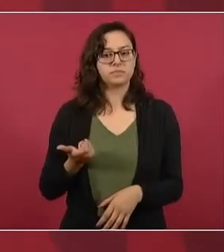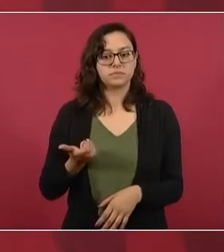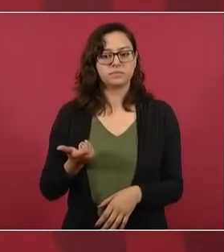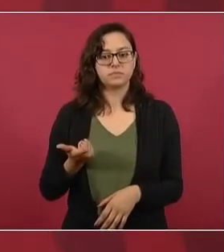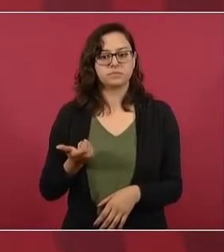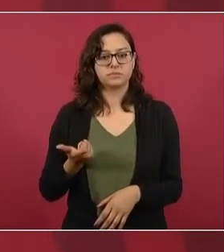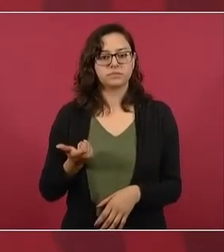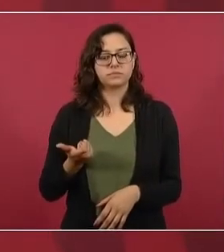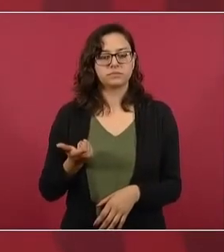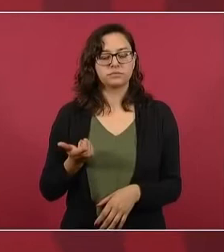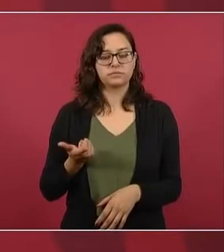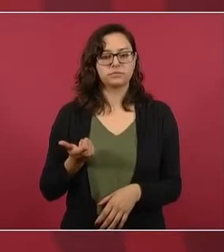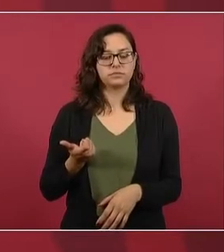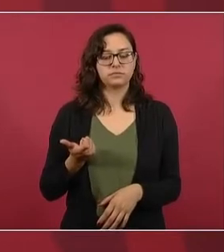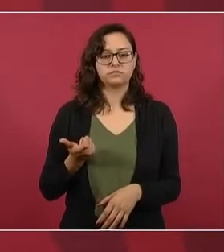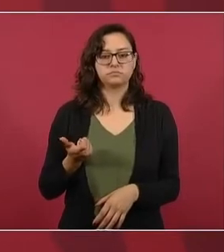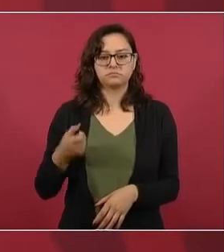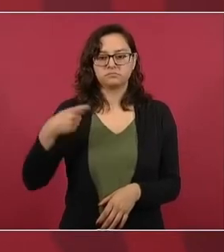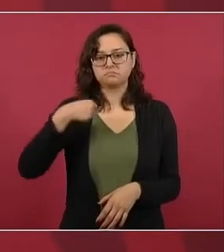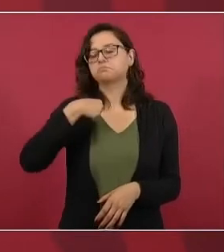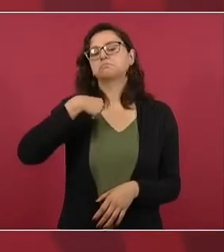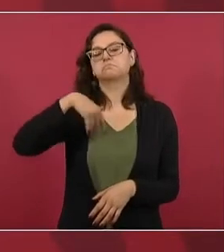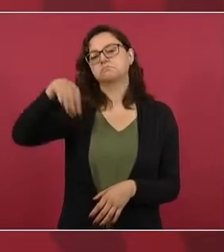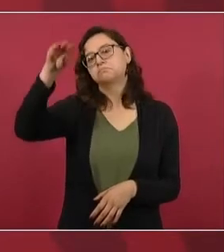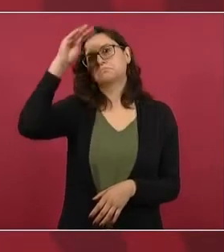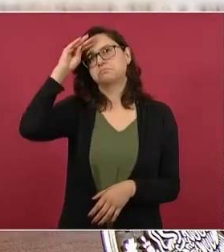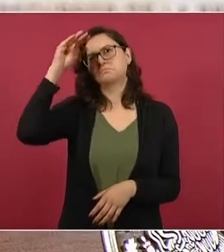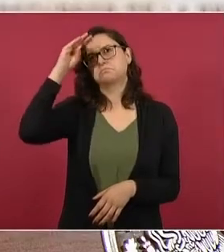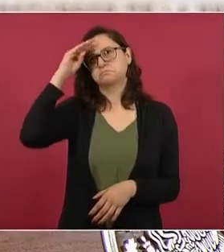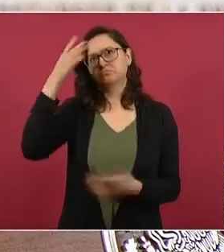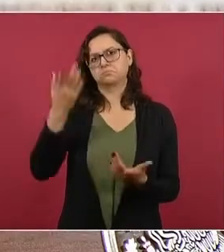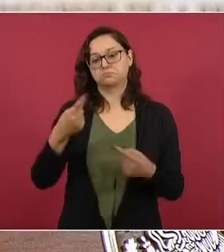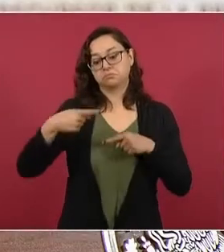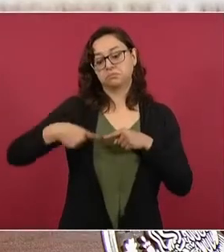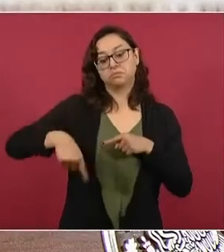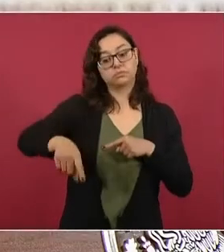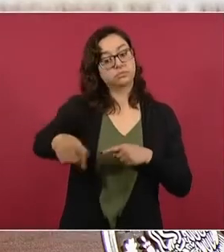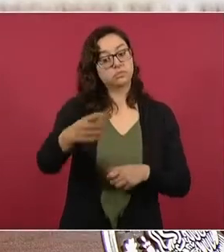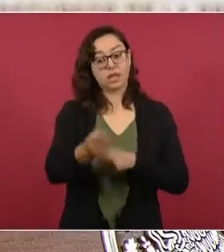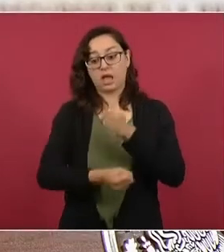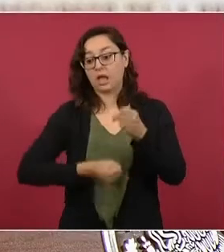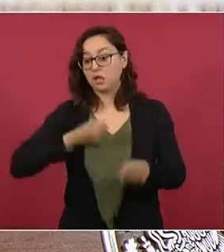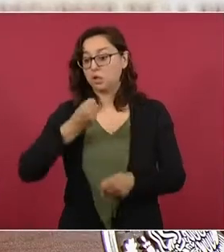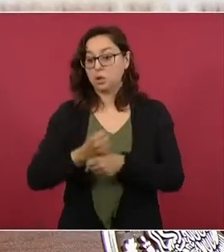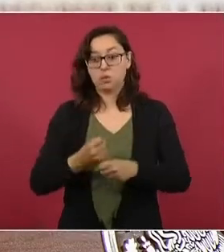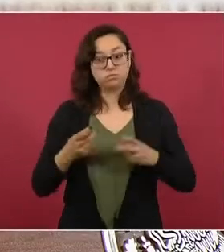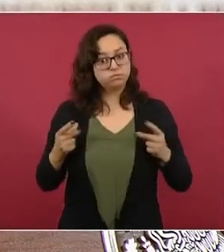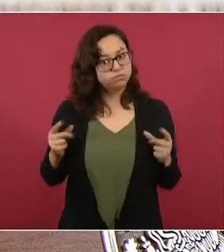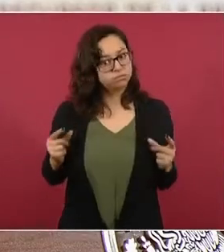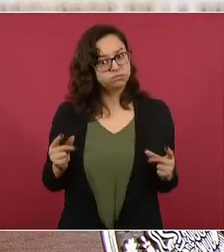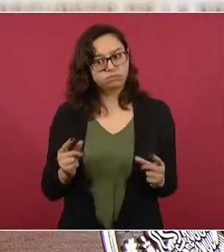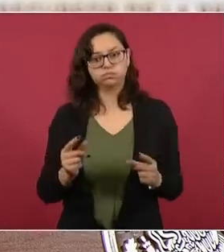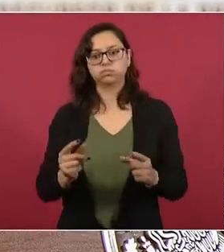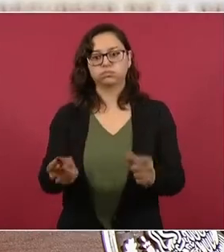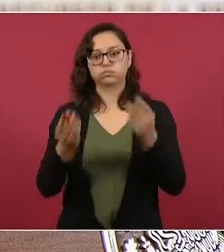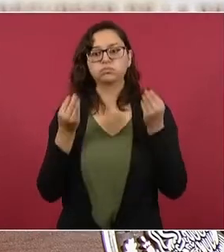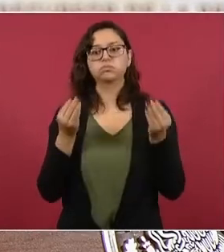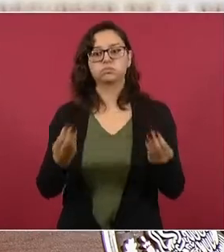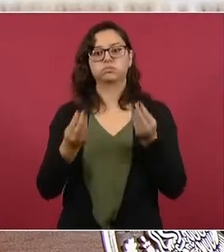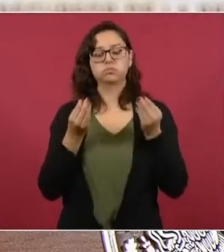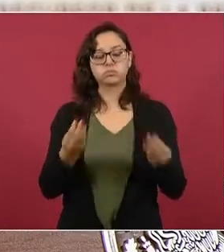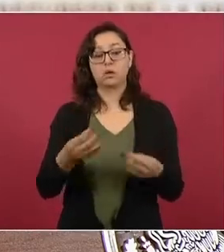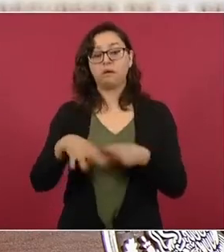yo considero que este año vamos a avanzar mucho. En esos 14 estados, en este